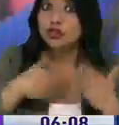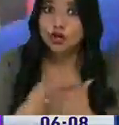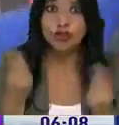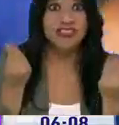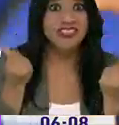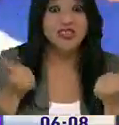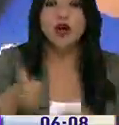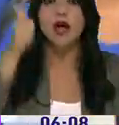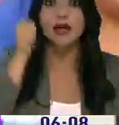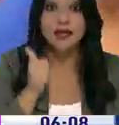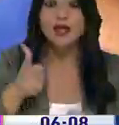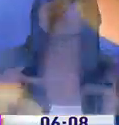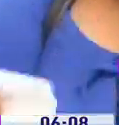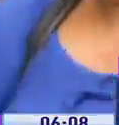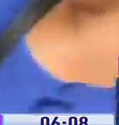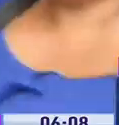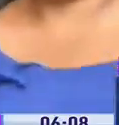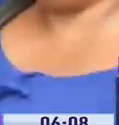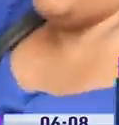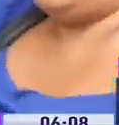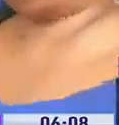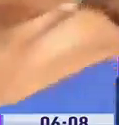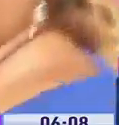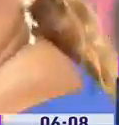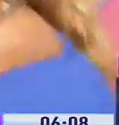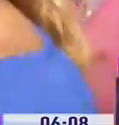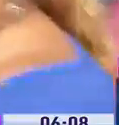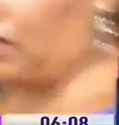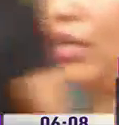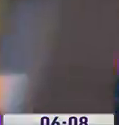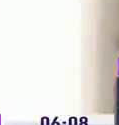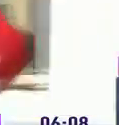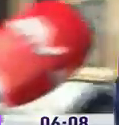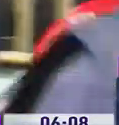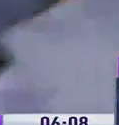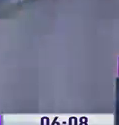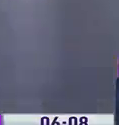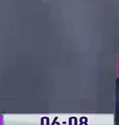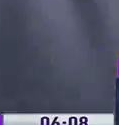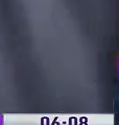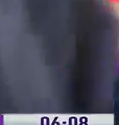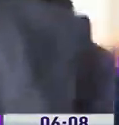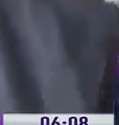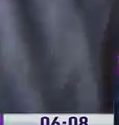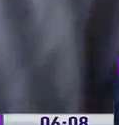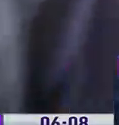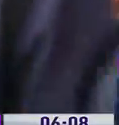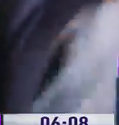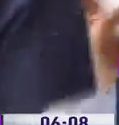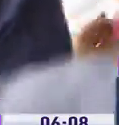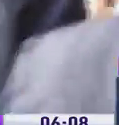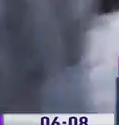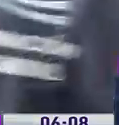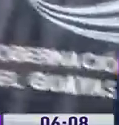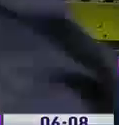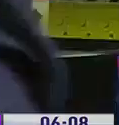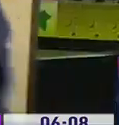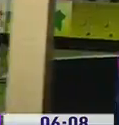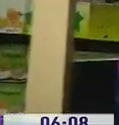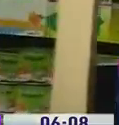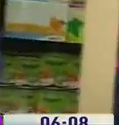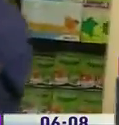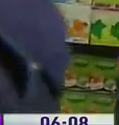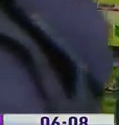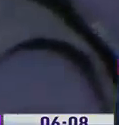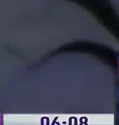ayer, $60. ¿Dónde compró usted? Aquí a la vuelta. Le avisó al intendente y la autoridad le exigió al administrador de esta